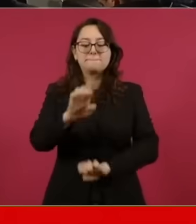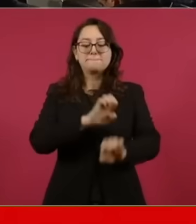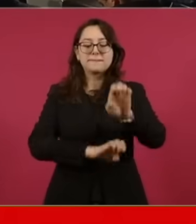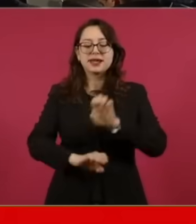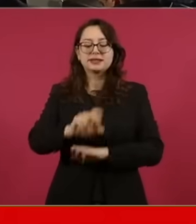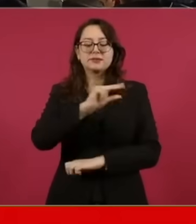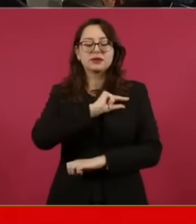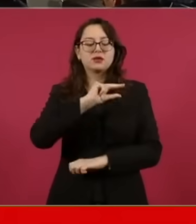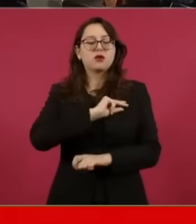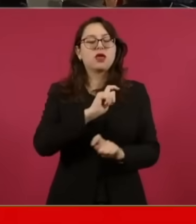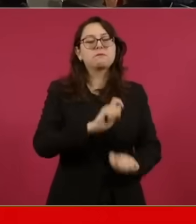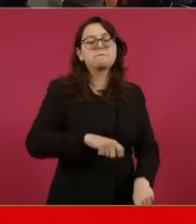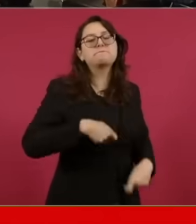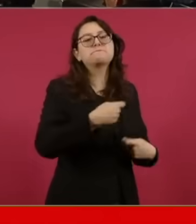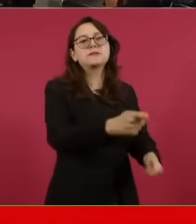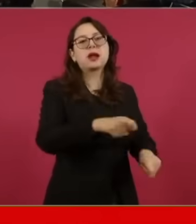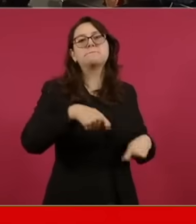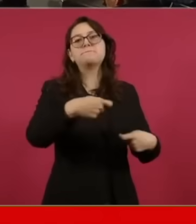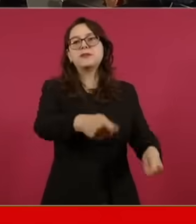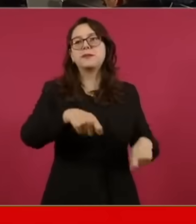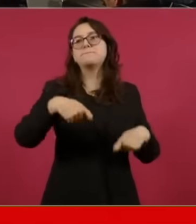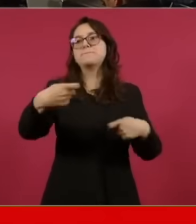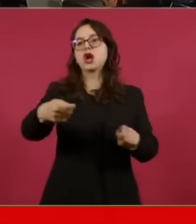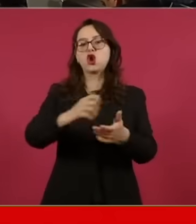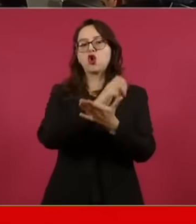todo extranjeras.